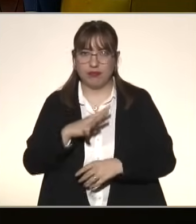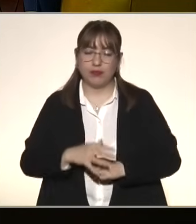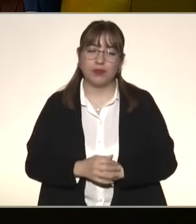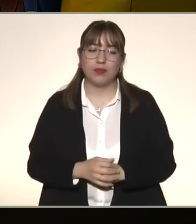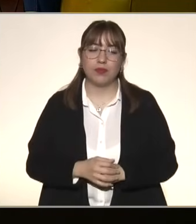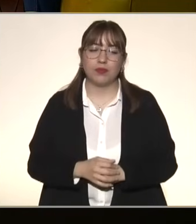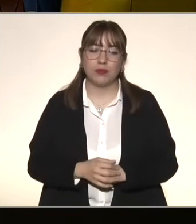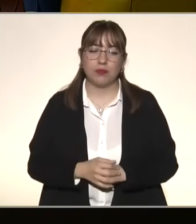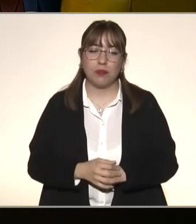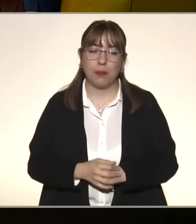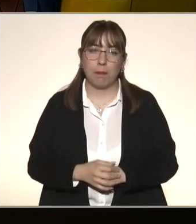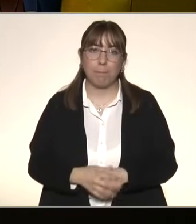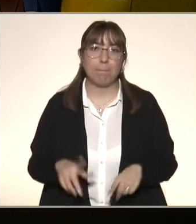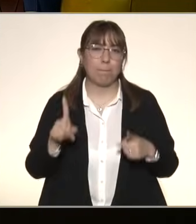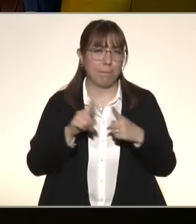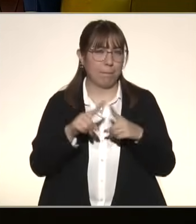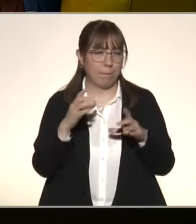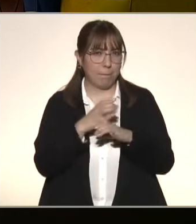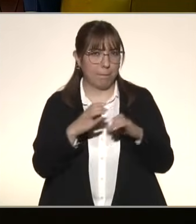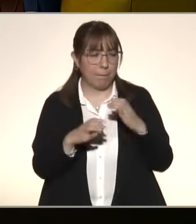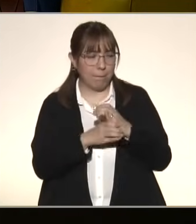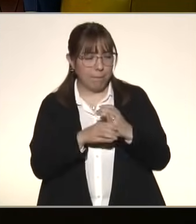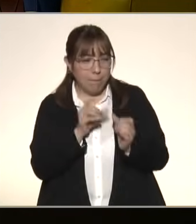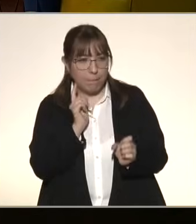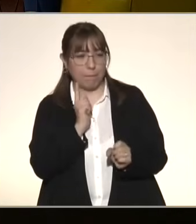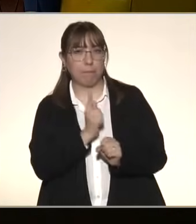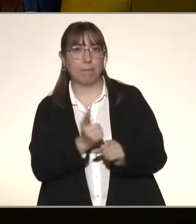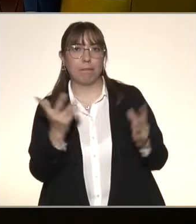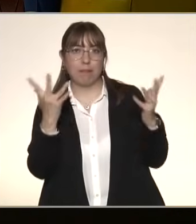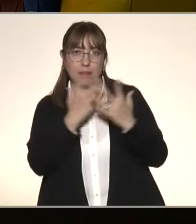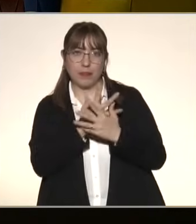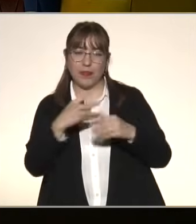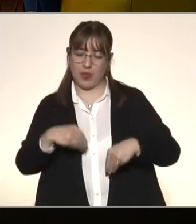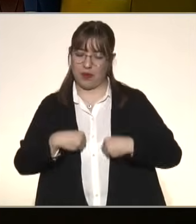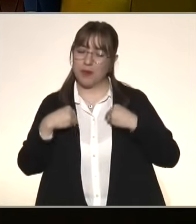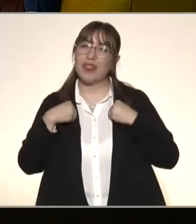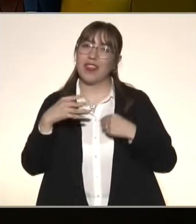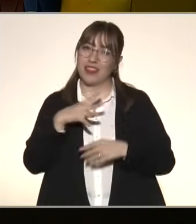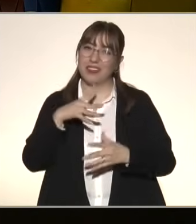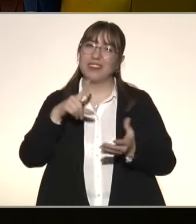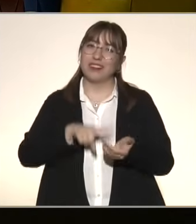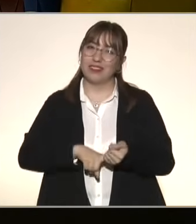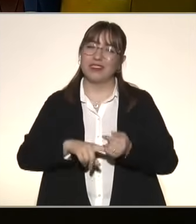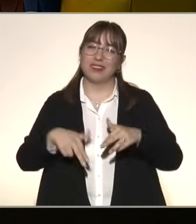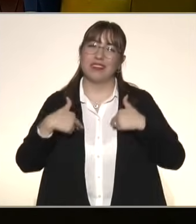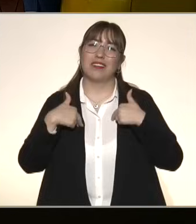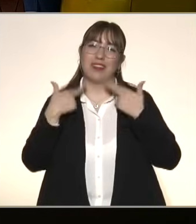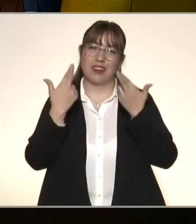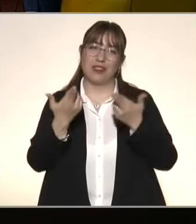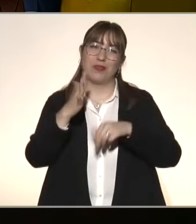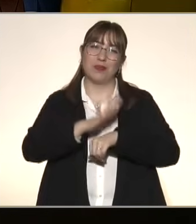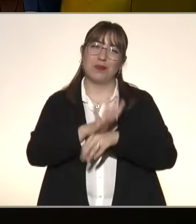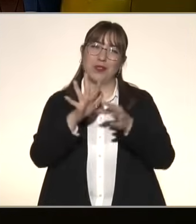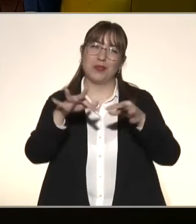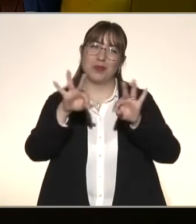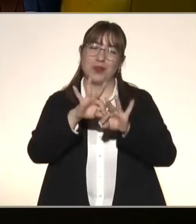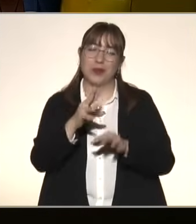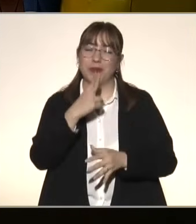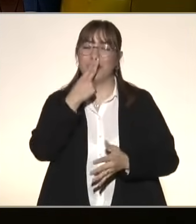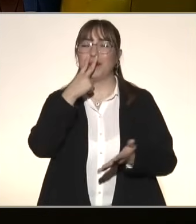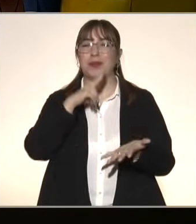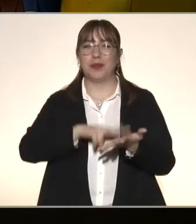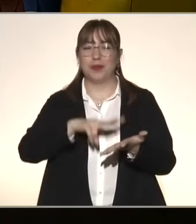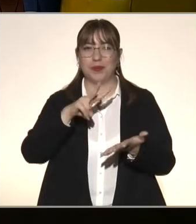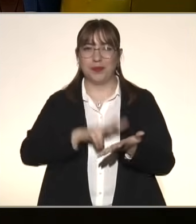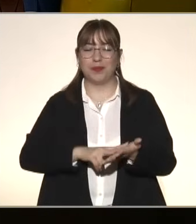las cosas que no nos hemos dado cuenta es que la vida nos ofrece regalos maravillosos que seguramente son mucho más importantes que cualquier cosa que nos